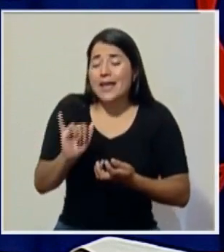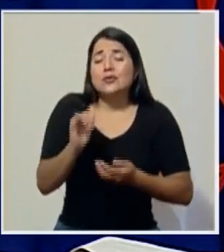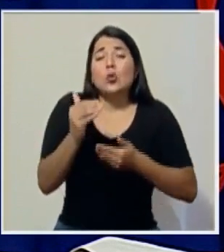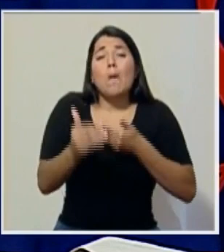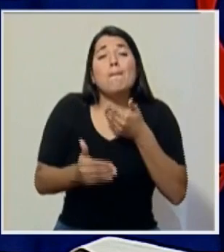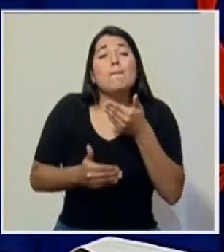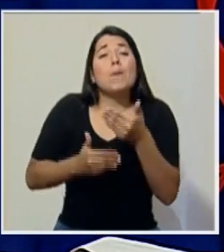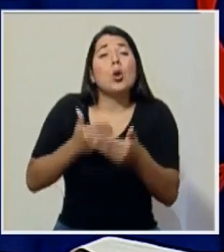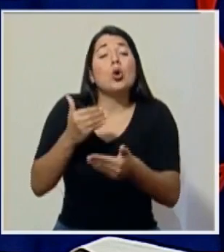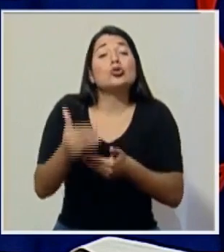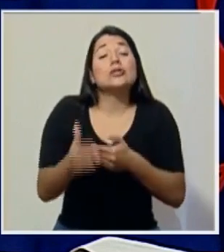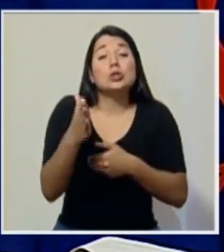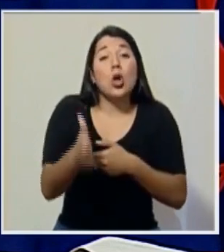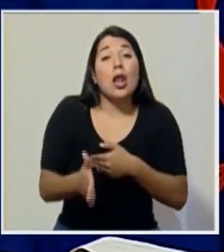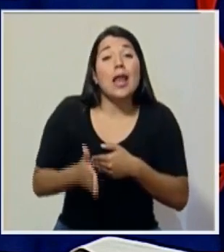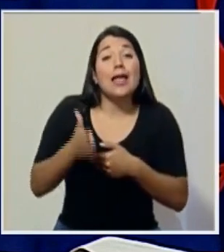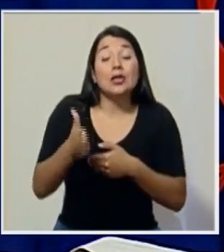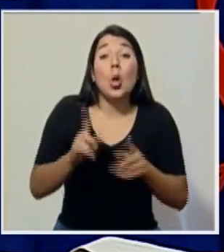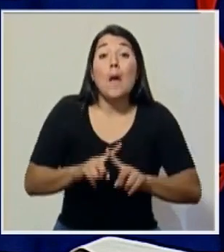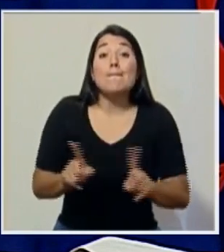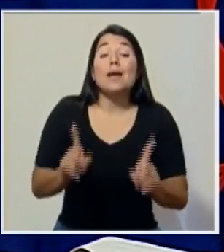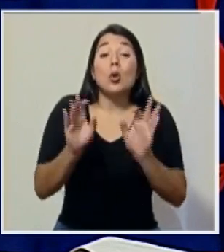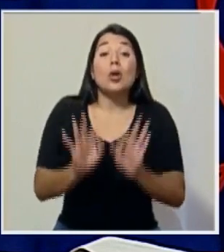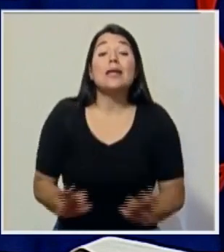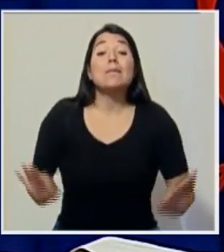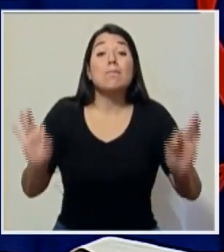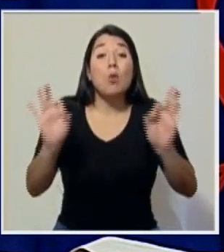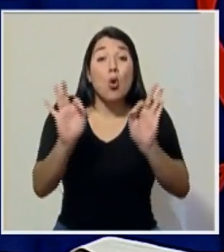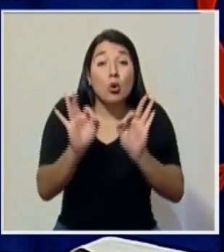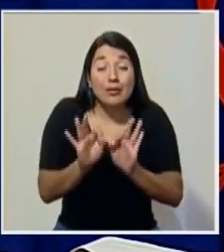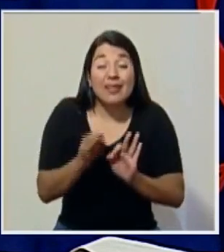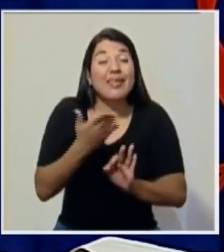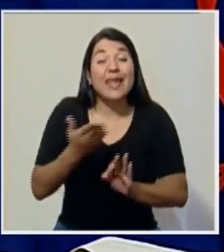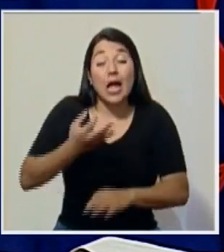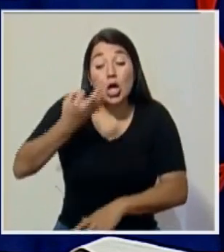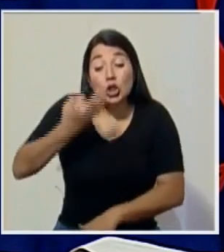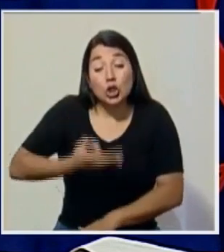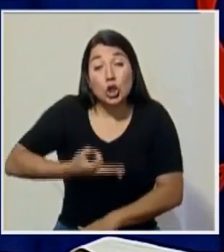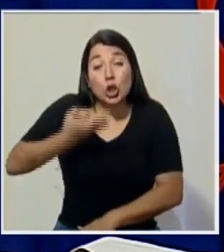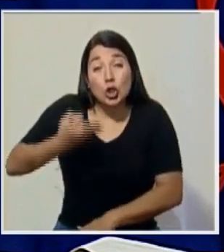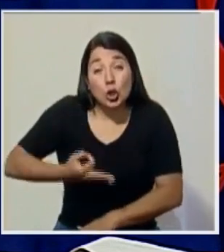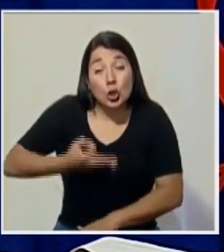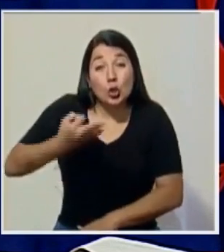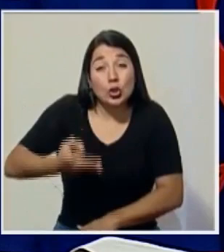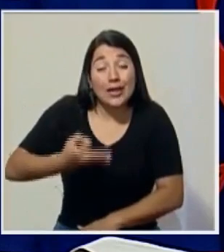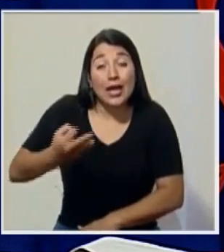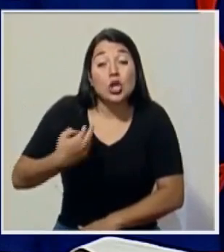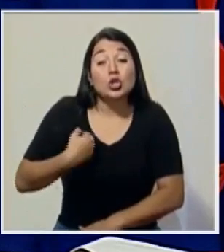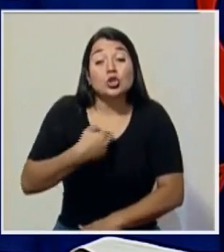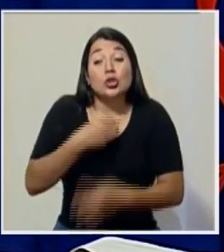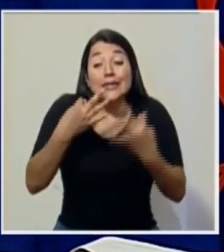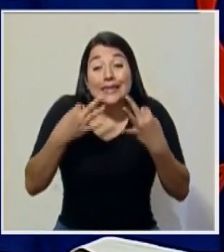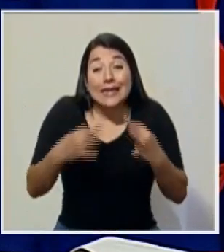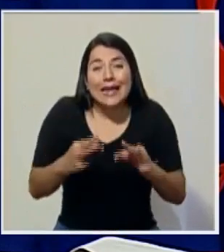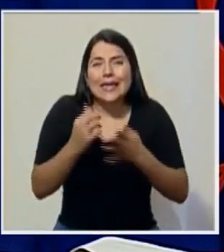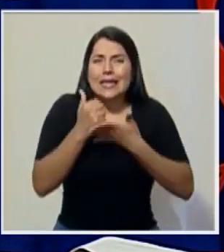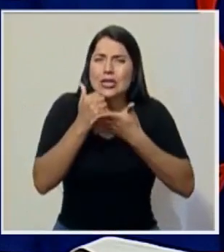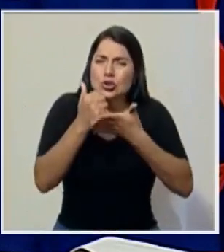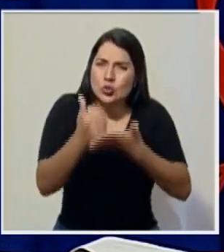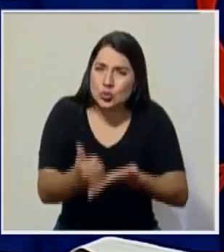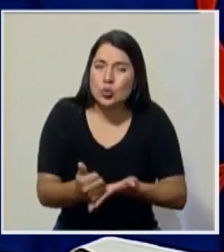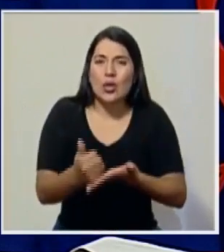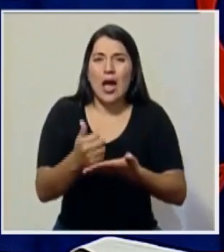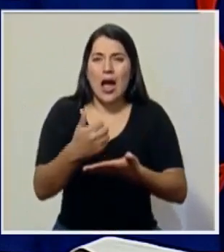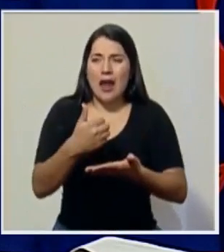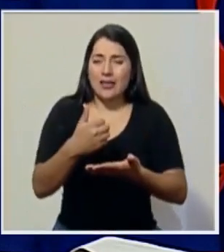vamos lentamente, pero lo importante es ir todos los días a abonar un poquito de medidas,